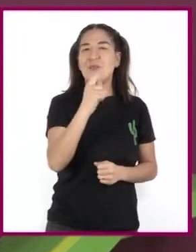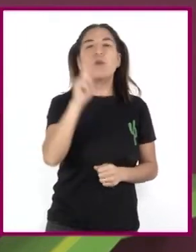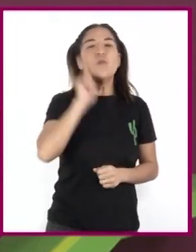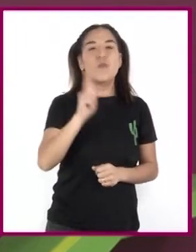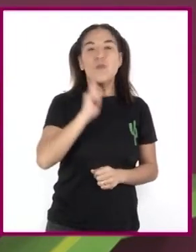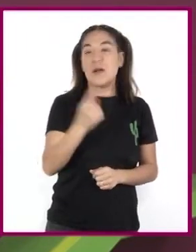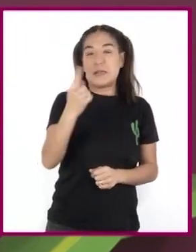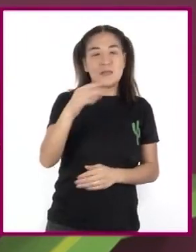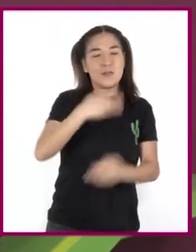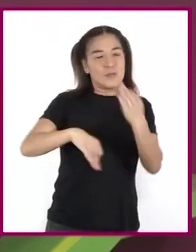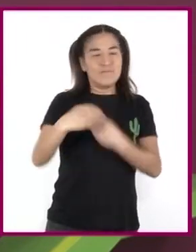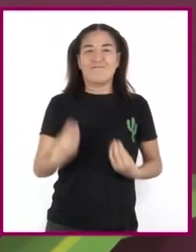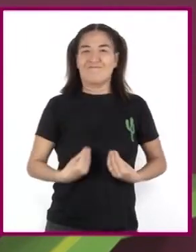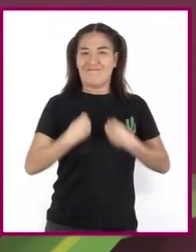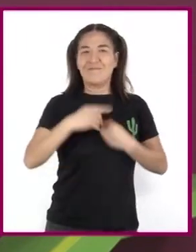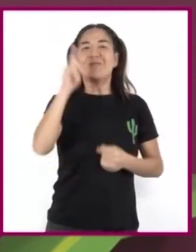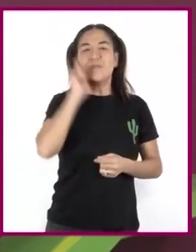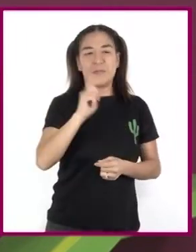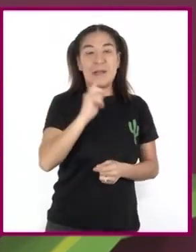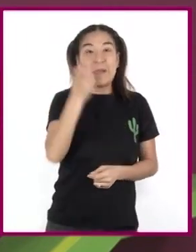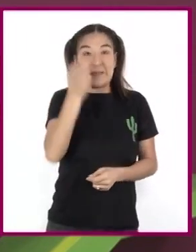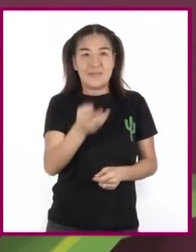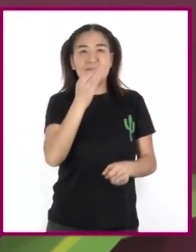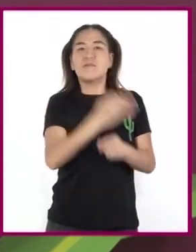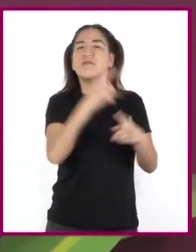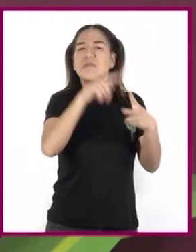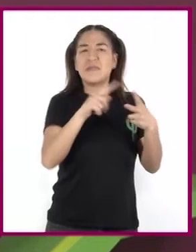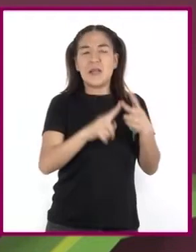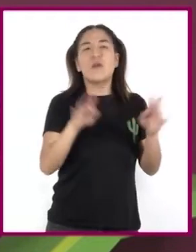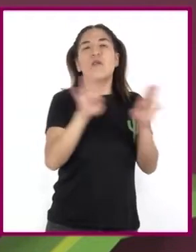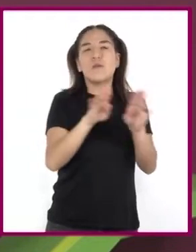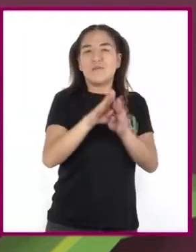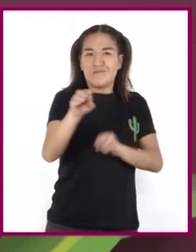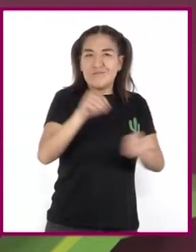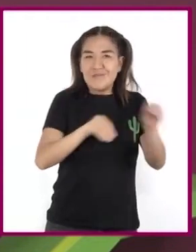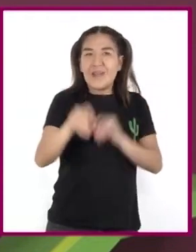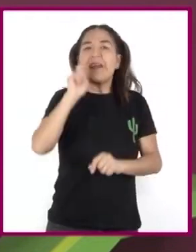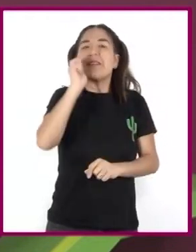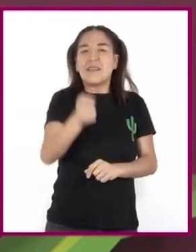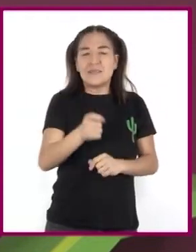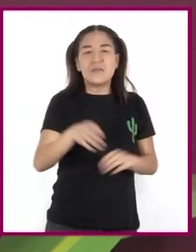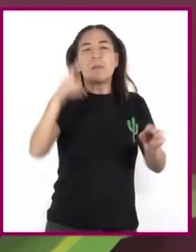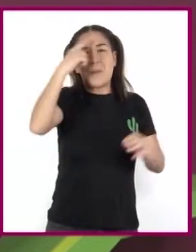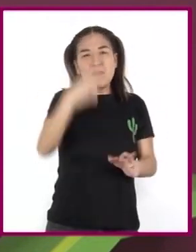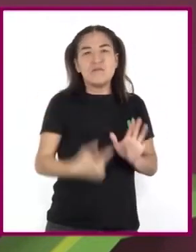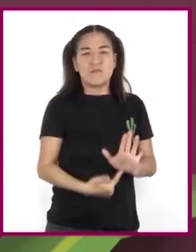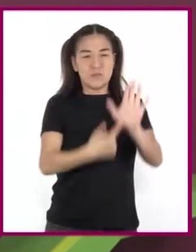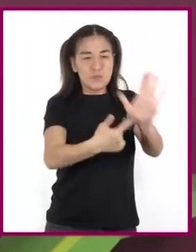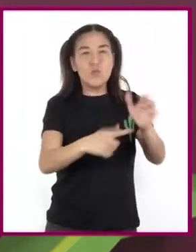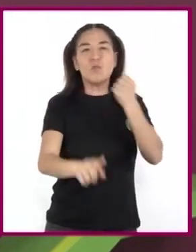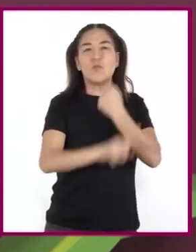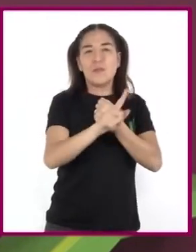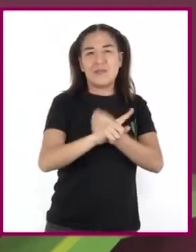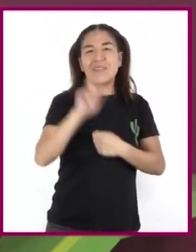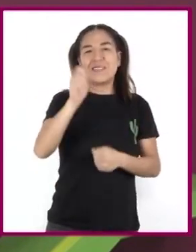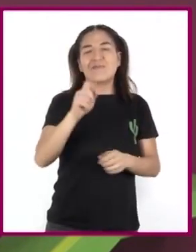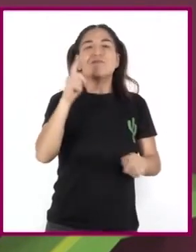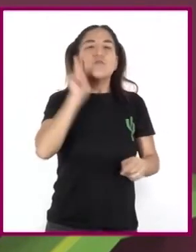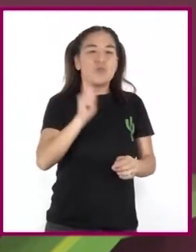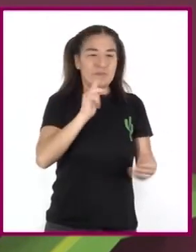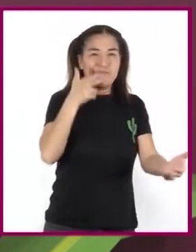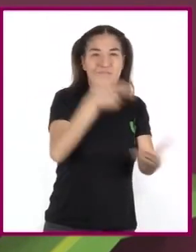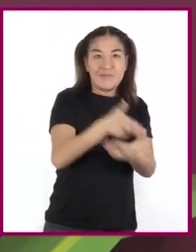o vivas nos queremos. Estas forman parte de los movimientos dirigidos a exponer el problema del feminicidio